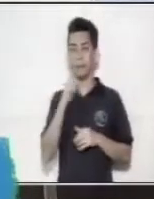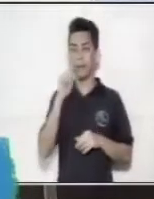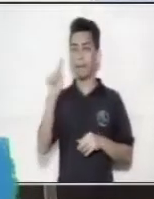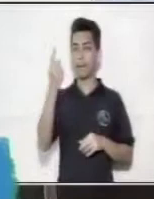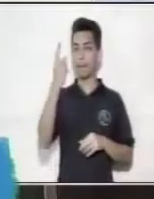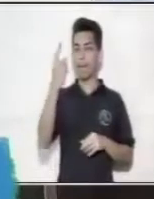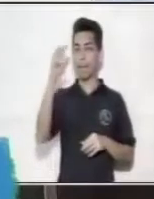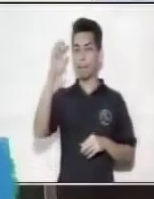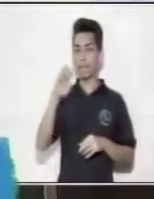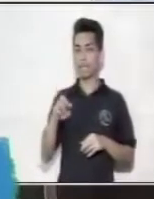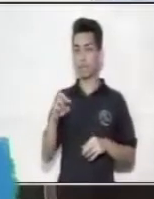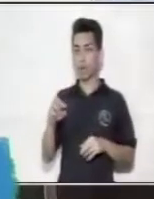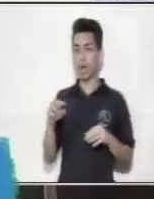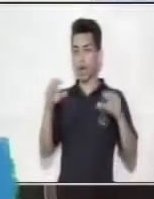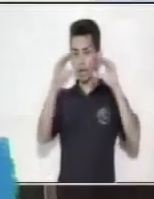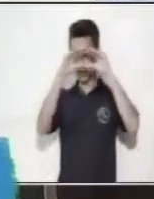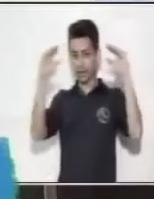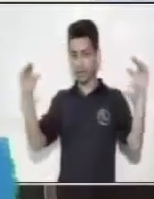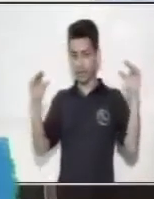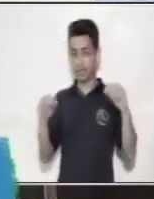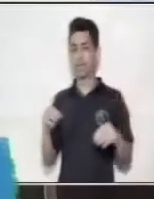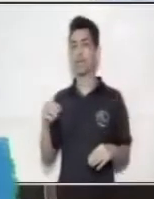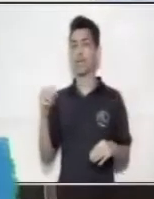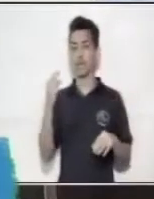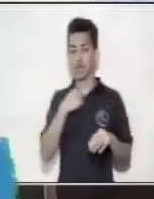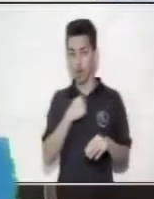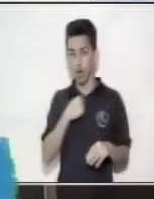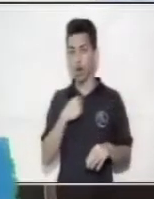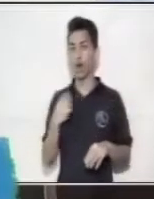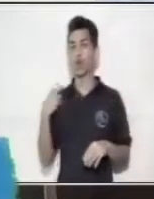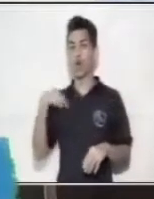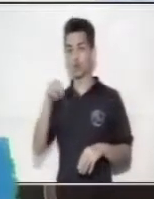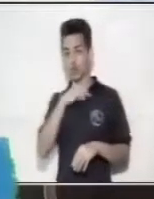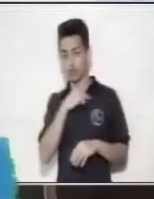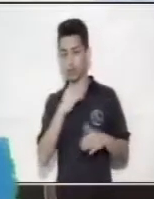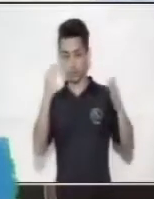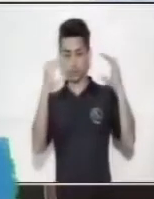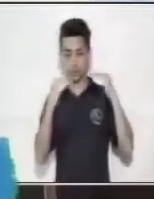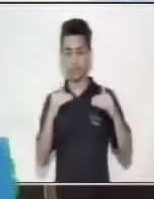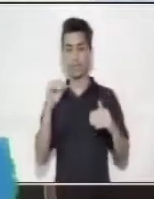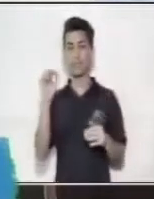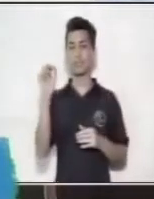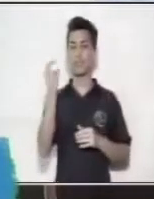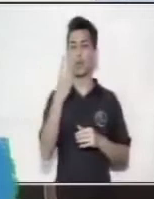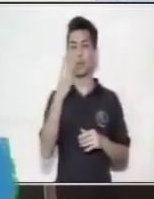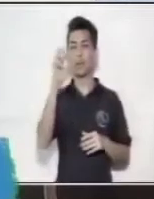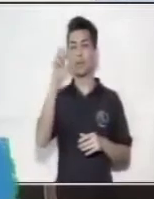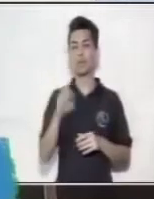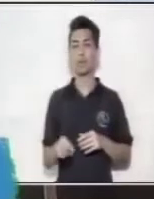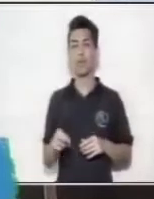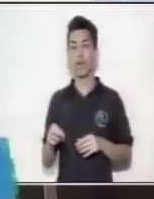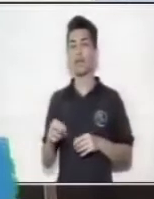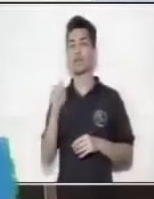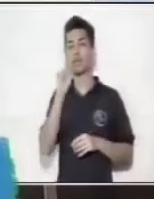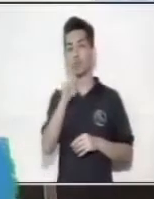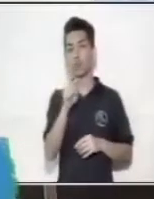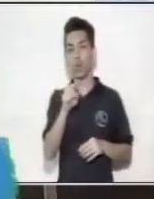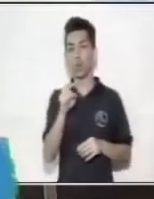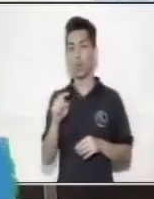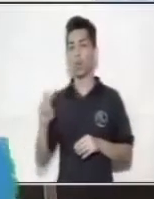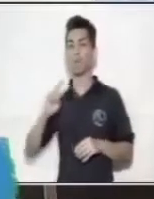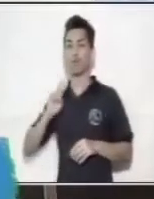persona singular, yo no, y plural, que es nosotros. Singular de la segunda persona, tú,